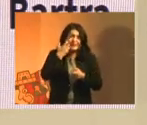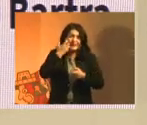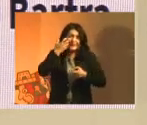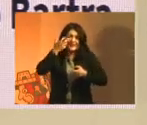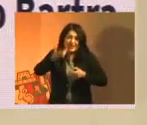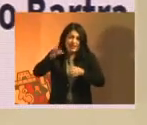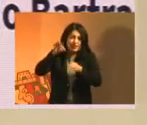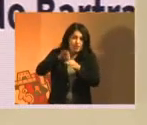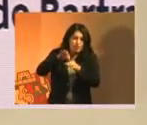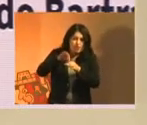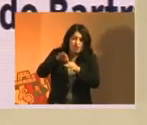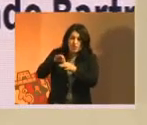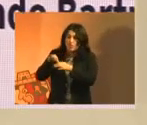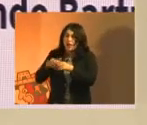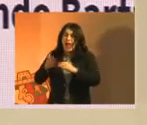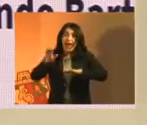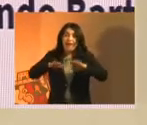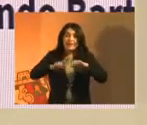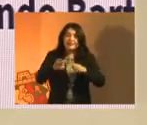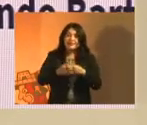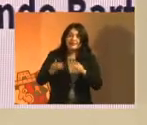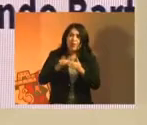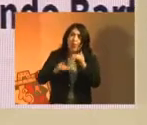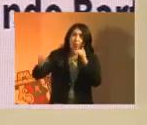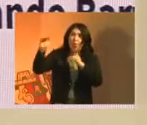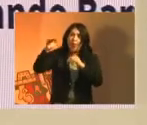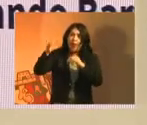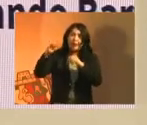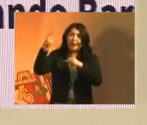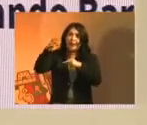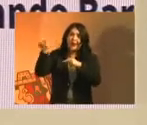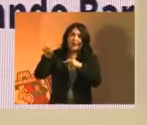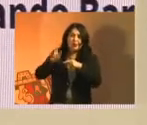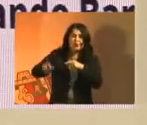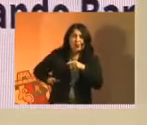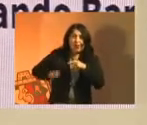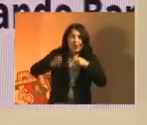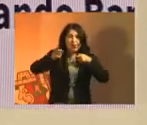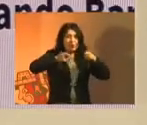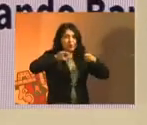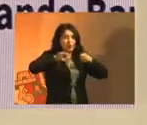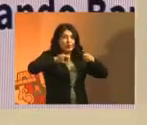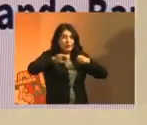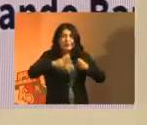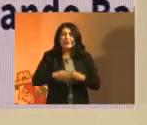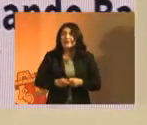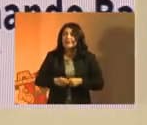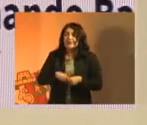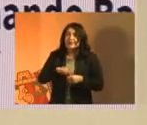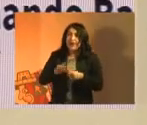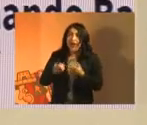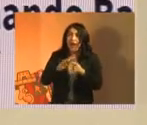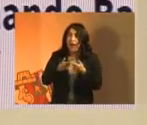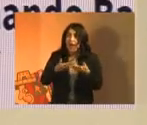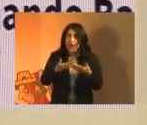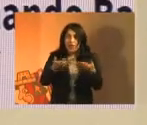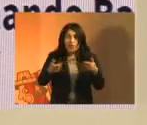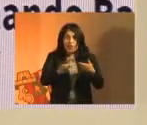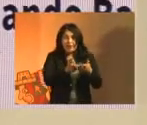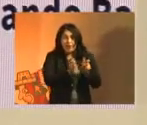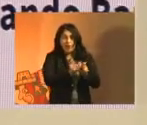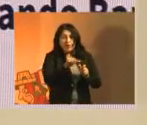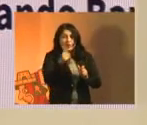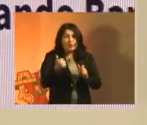a veces controlados desde arriba por los gobiernos construye un partido socialista del sureste ya no el partido socialista obrero de